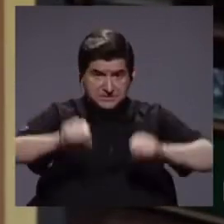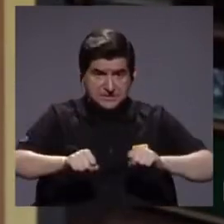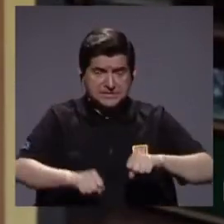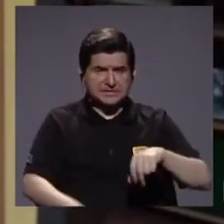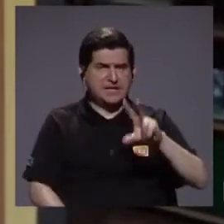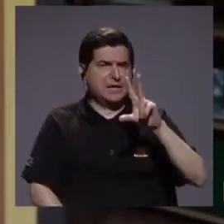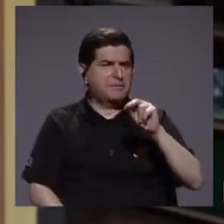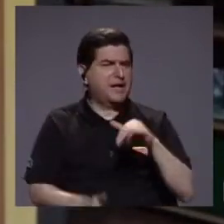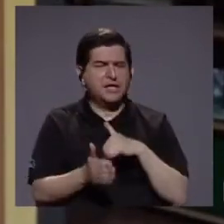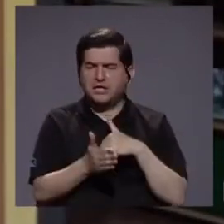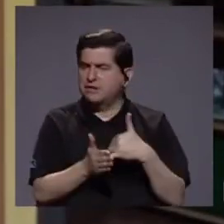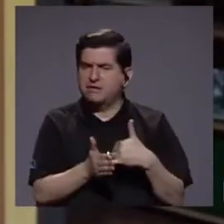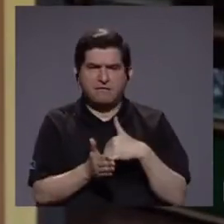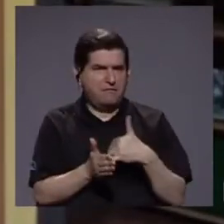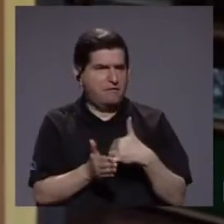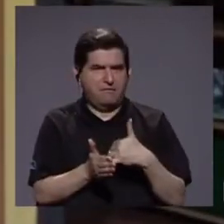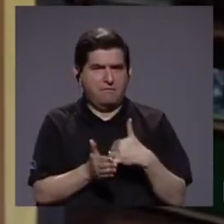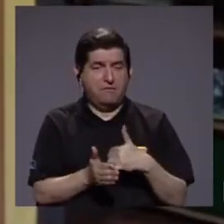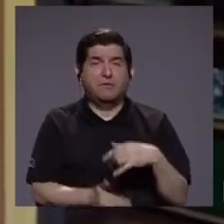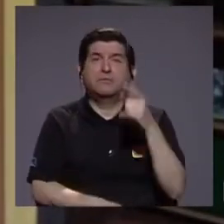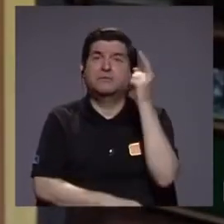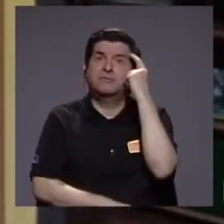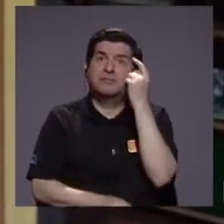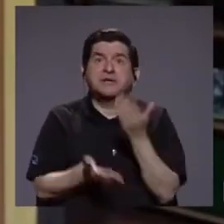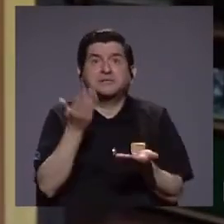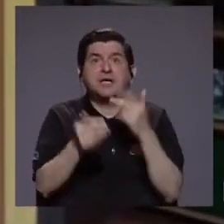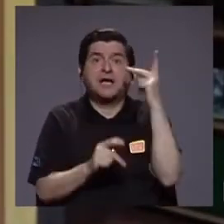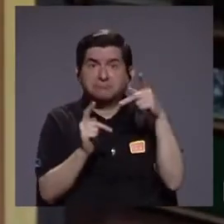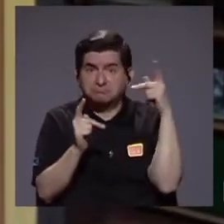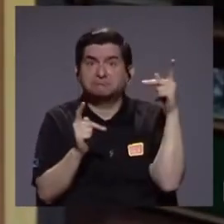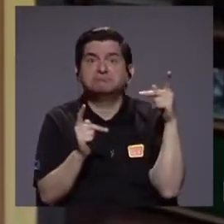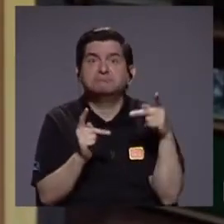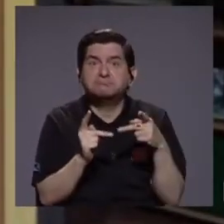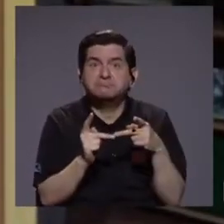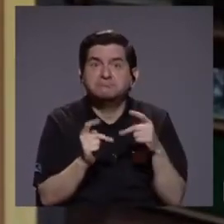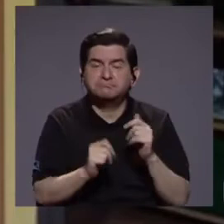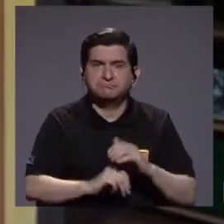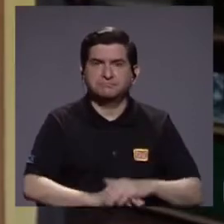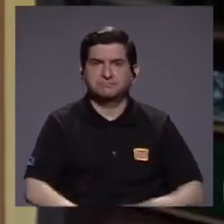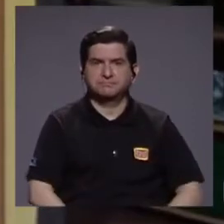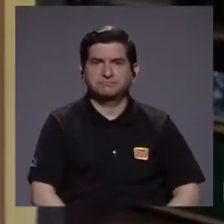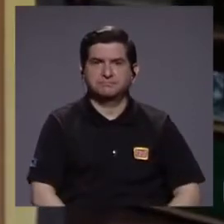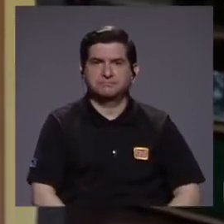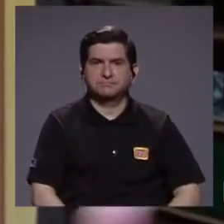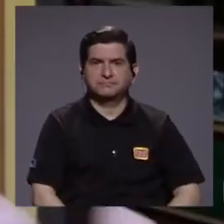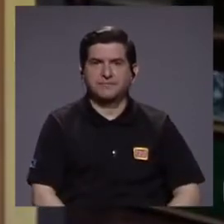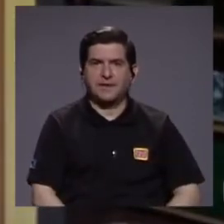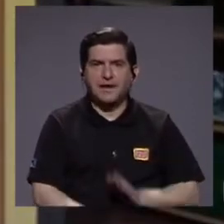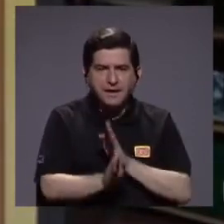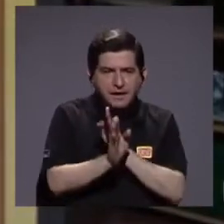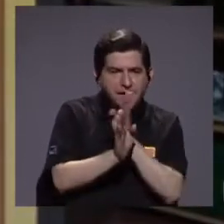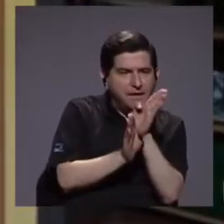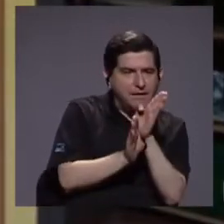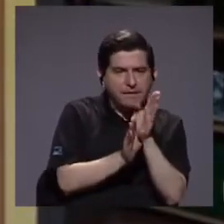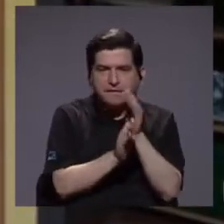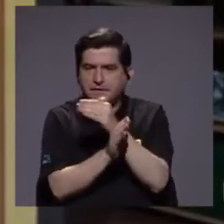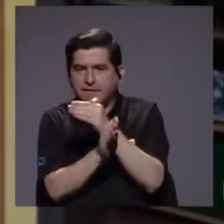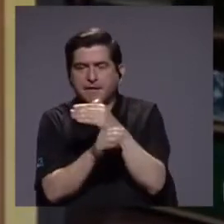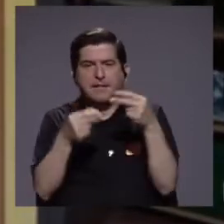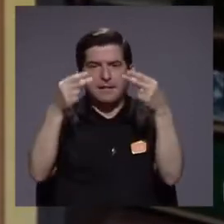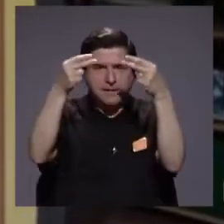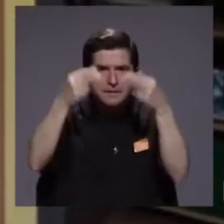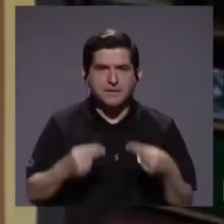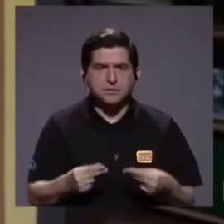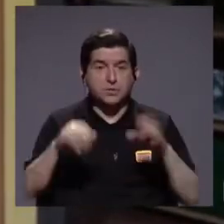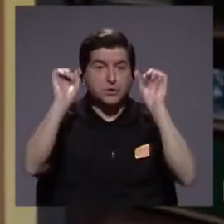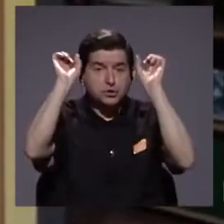se debilite. Y podríamos pensar perfectamente en las desviaciones presupuestarias que